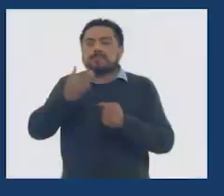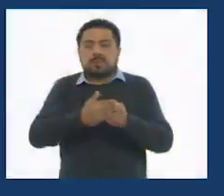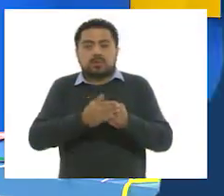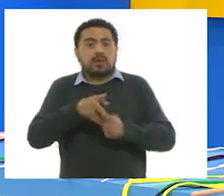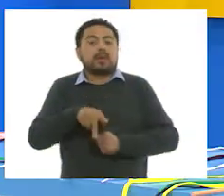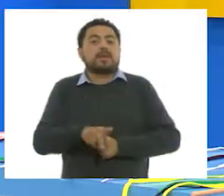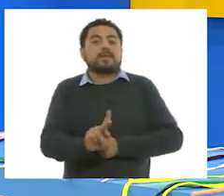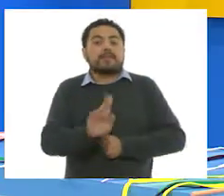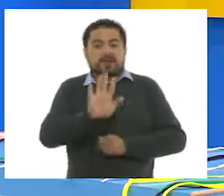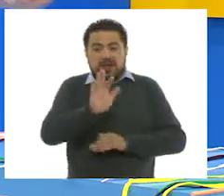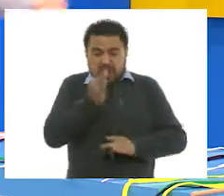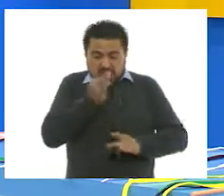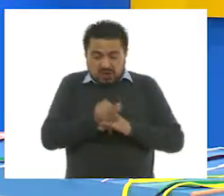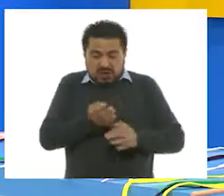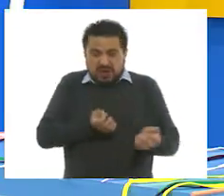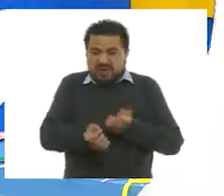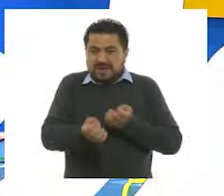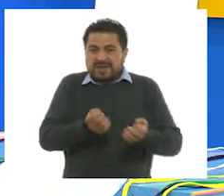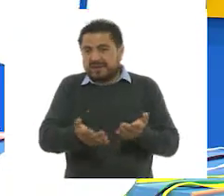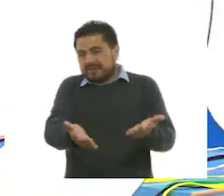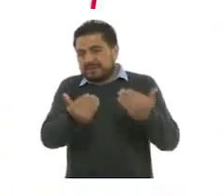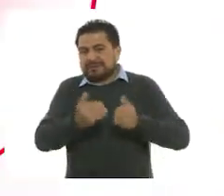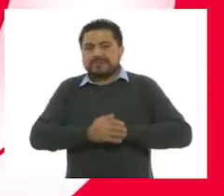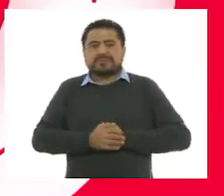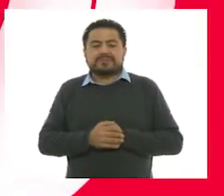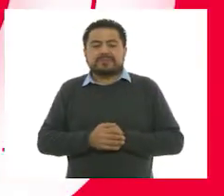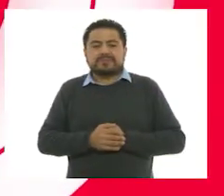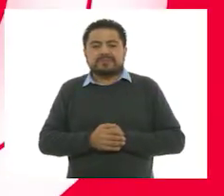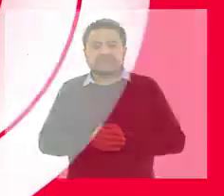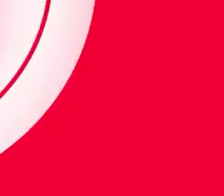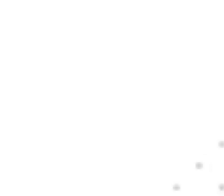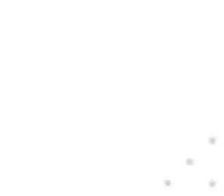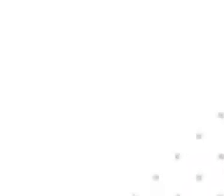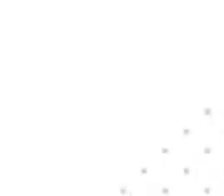Pero antes, vamos a movernos un poco.